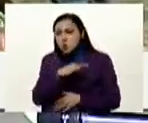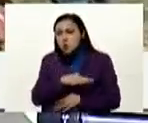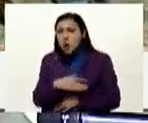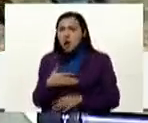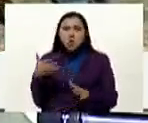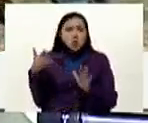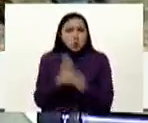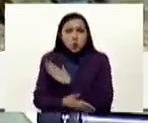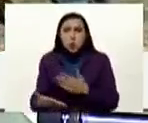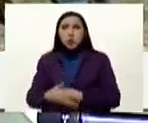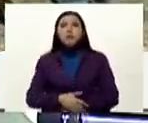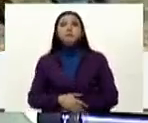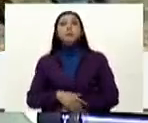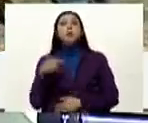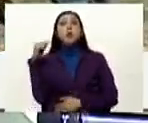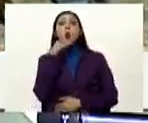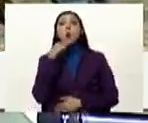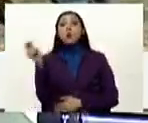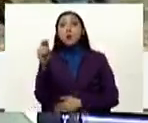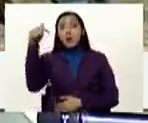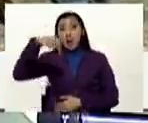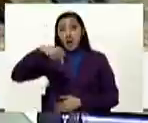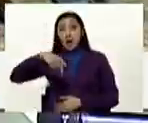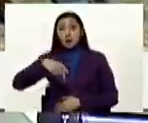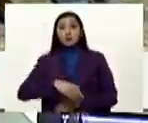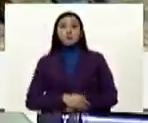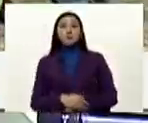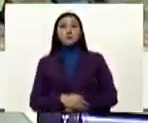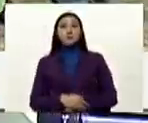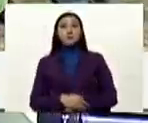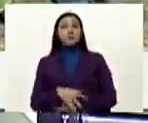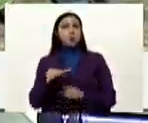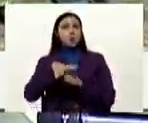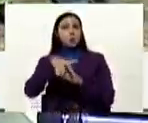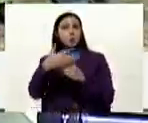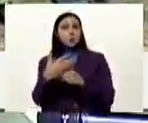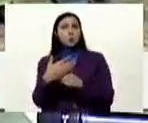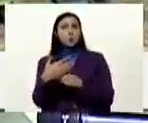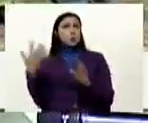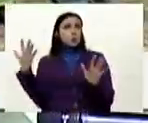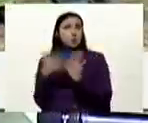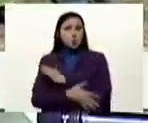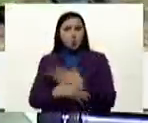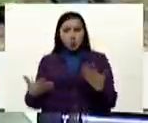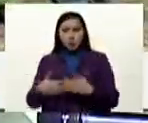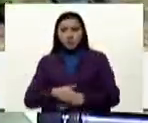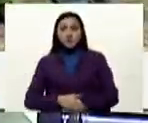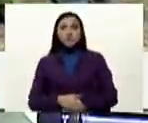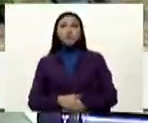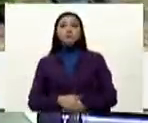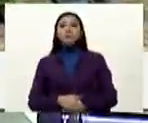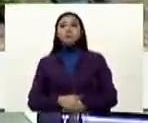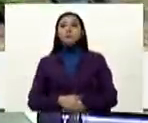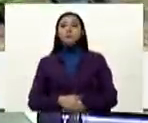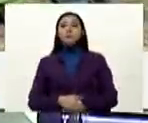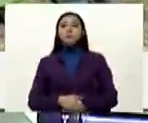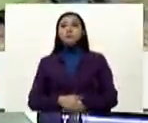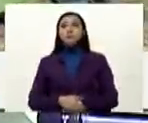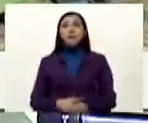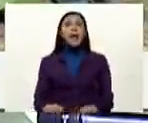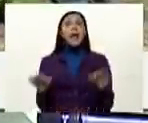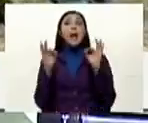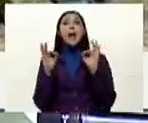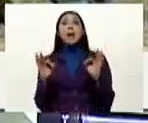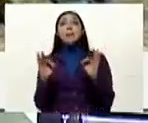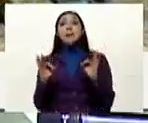que este mes de octubre sucede algo característico. Este mes de octubre